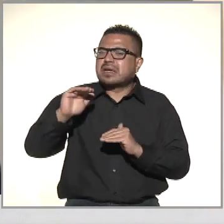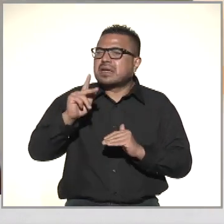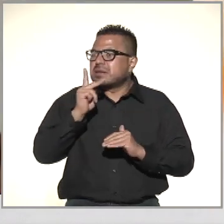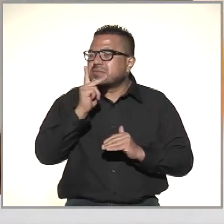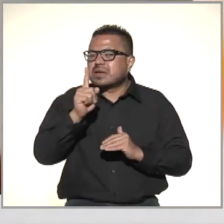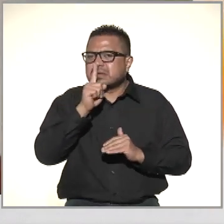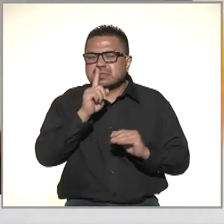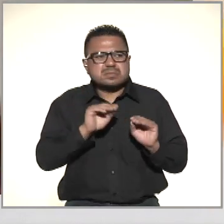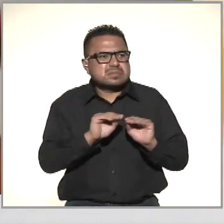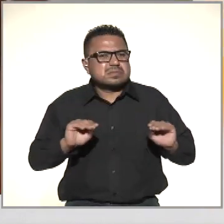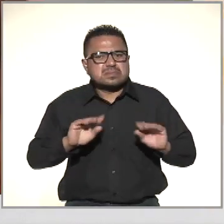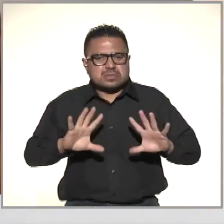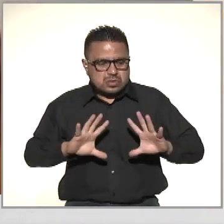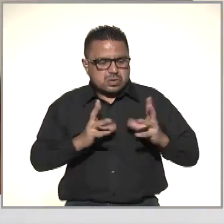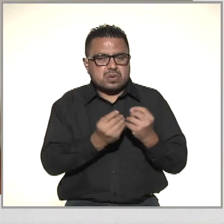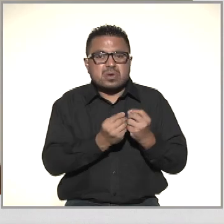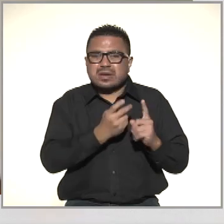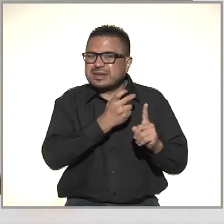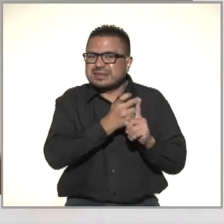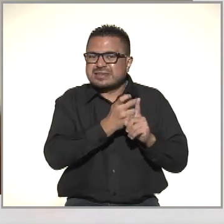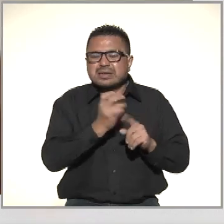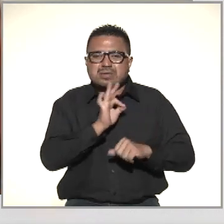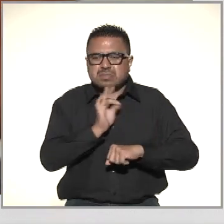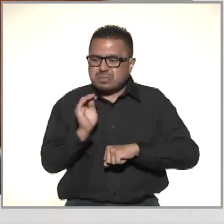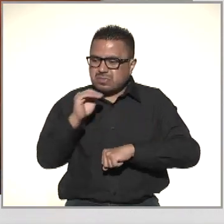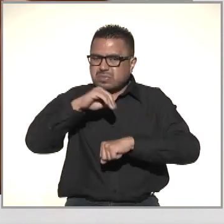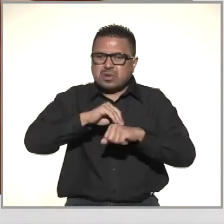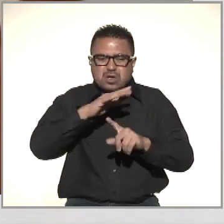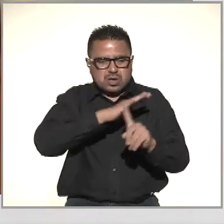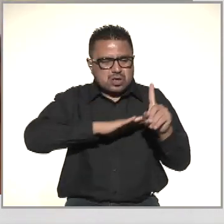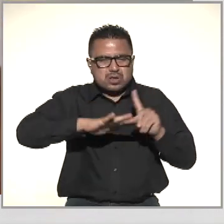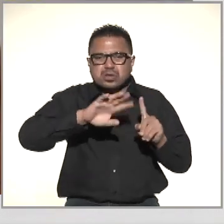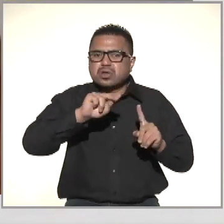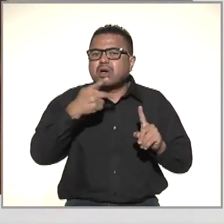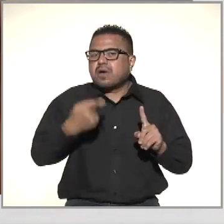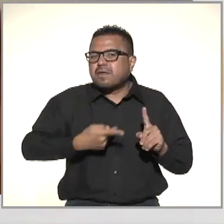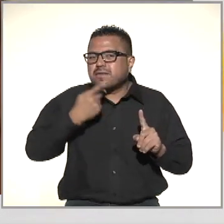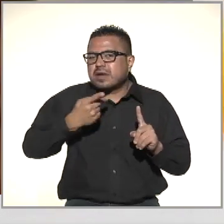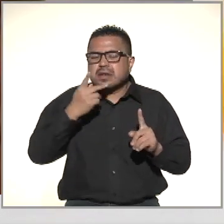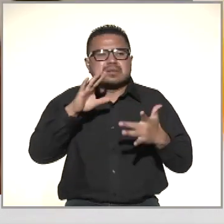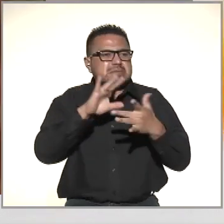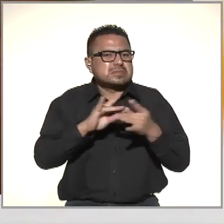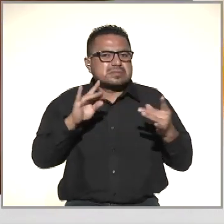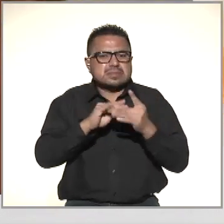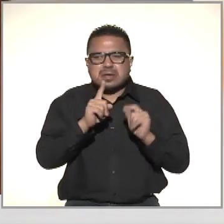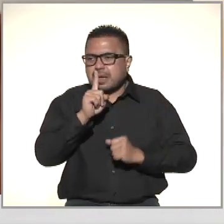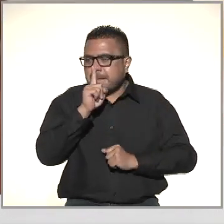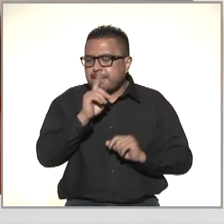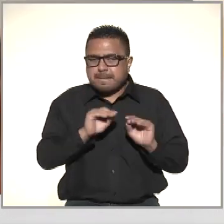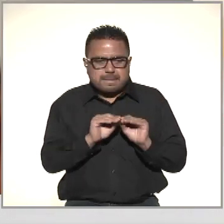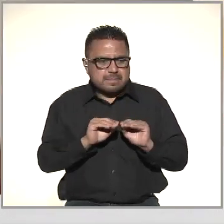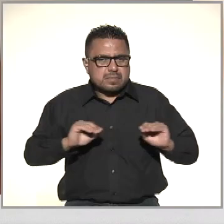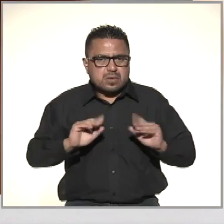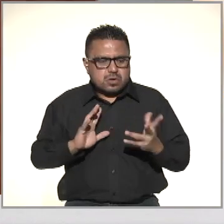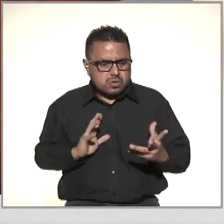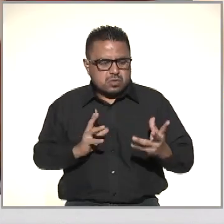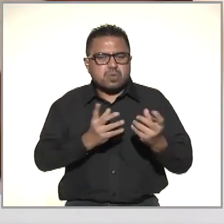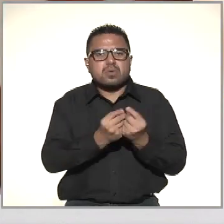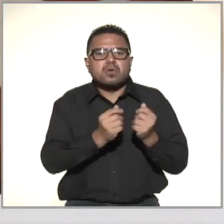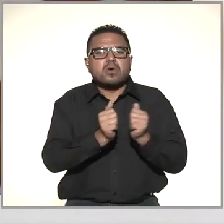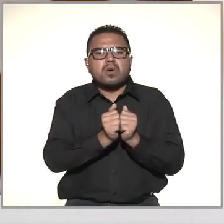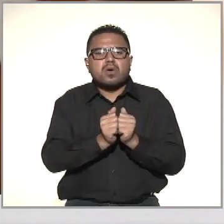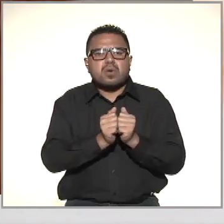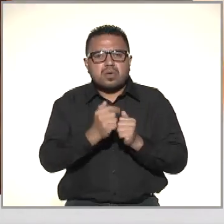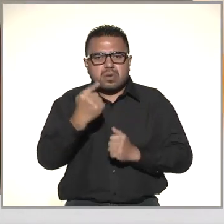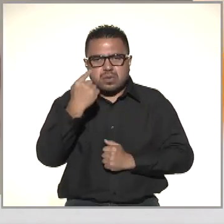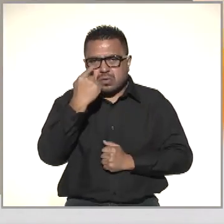los silencios son parte, digamos, si los ponemos dentro del contexto no verbal, pues estaríamos hablando del silencio junto con hay